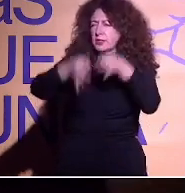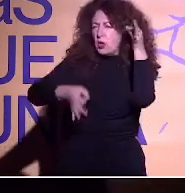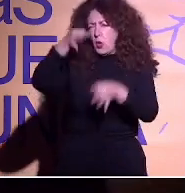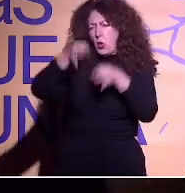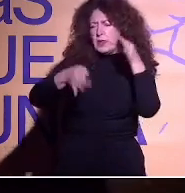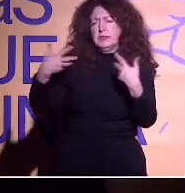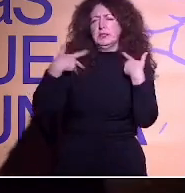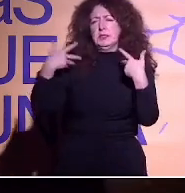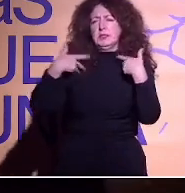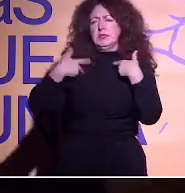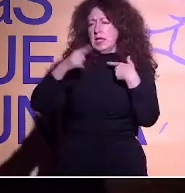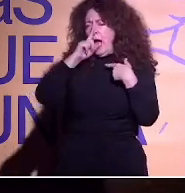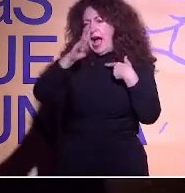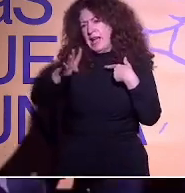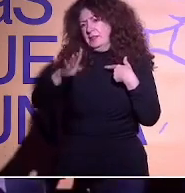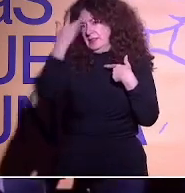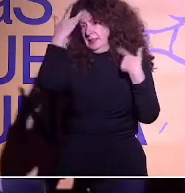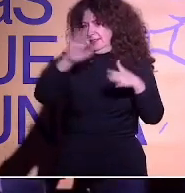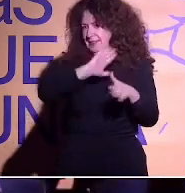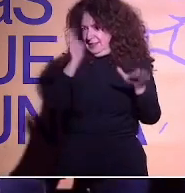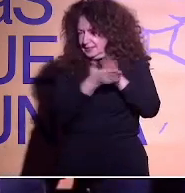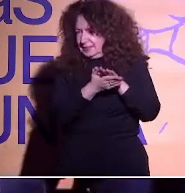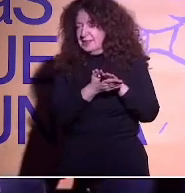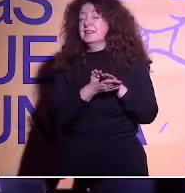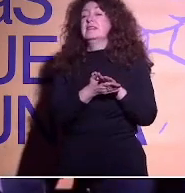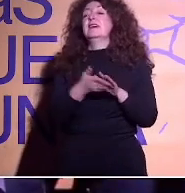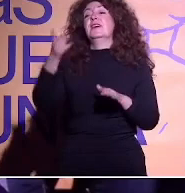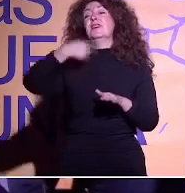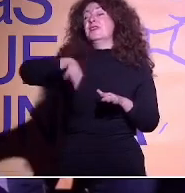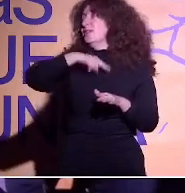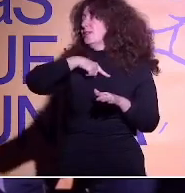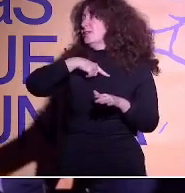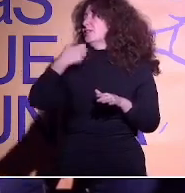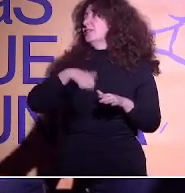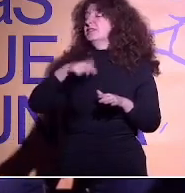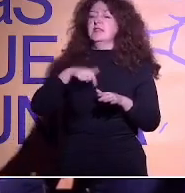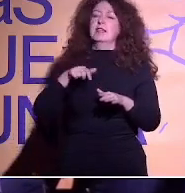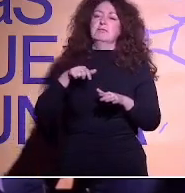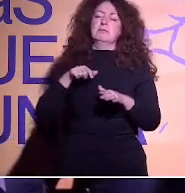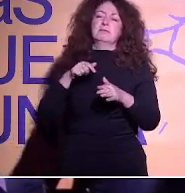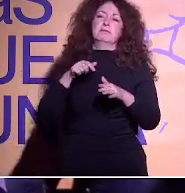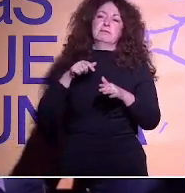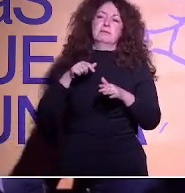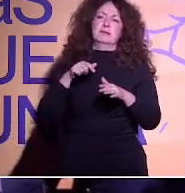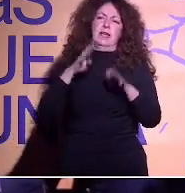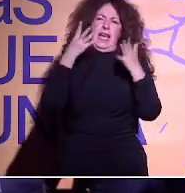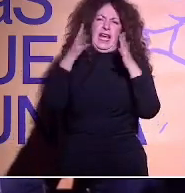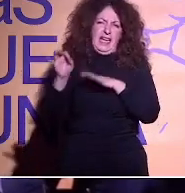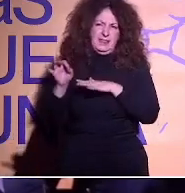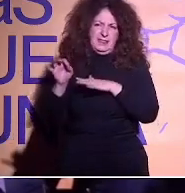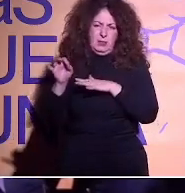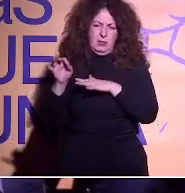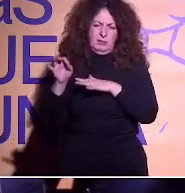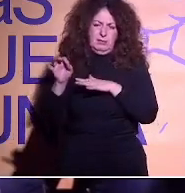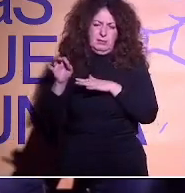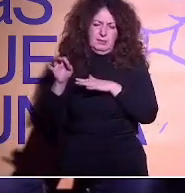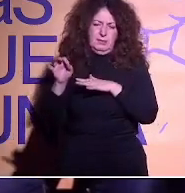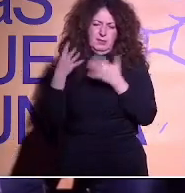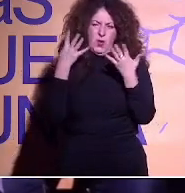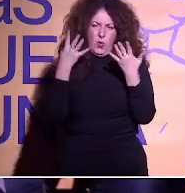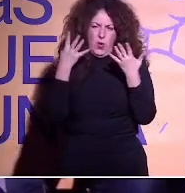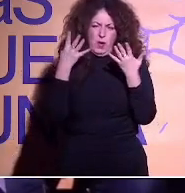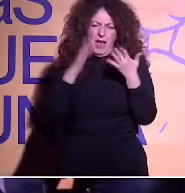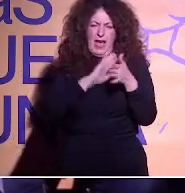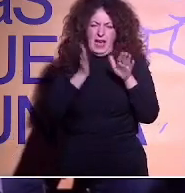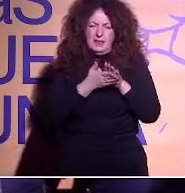hemos sufrido la enésima el enésimo archivo ya son incontables las ocasiones en las que se ha